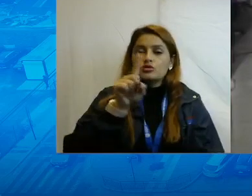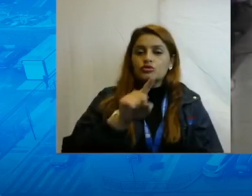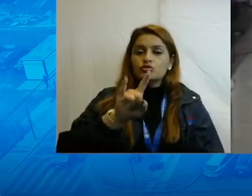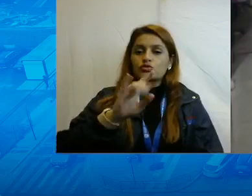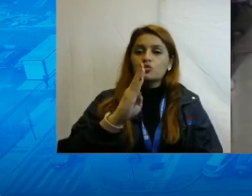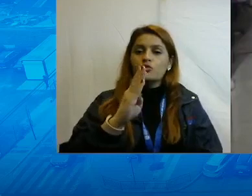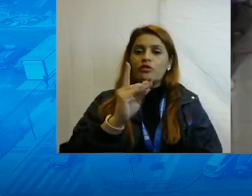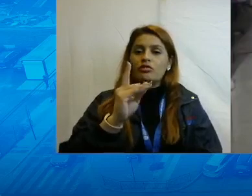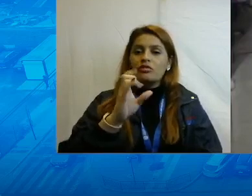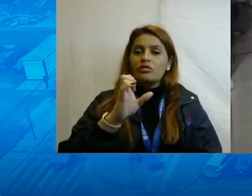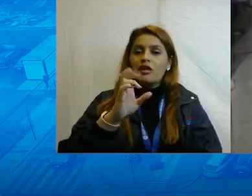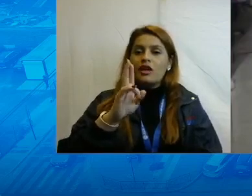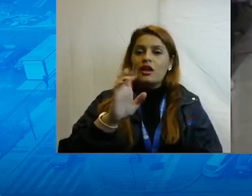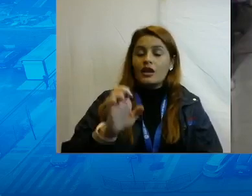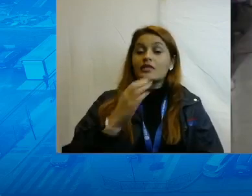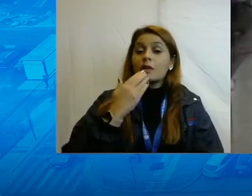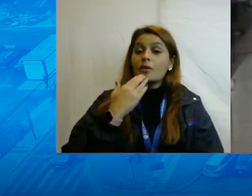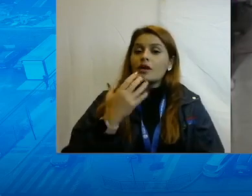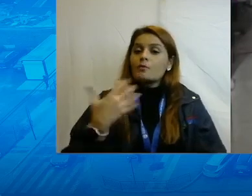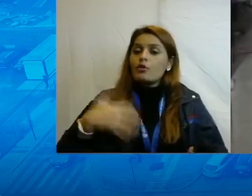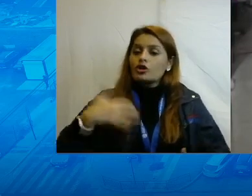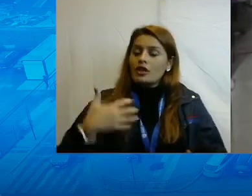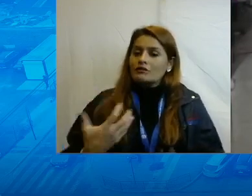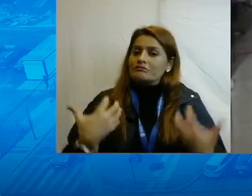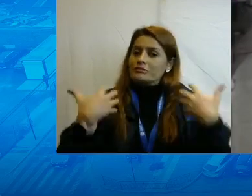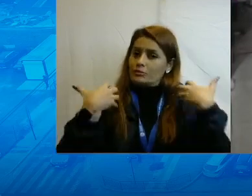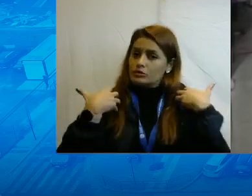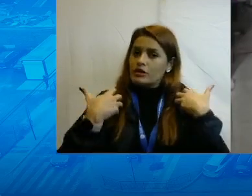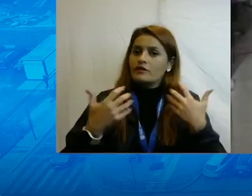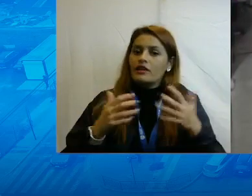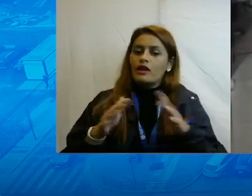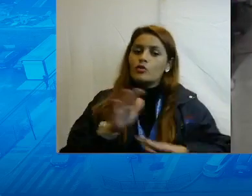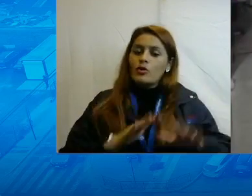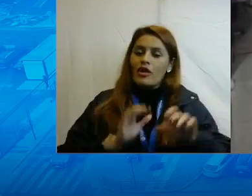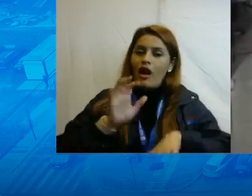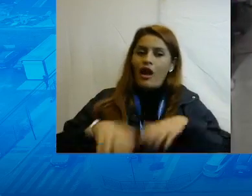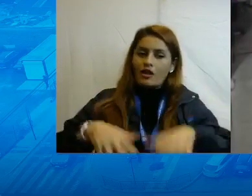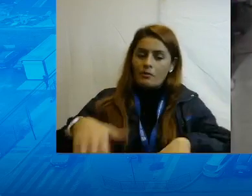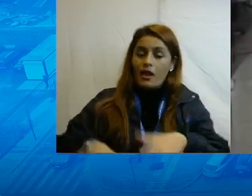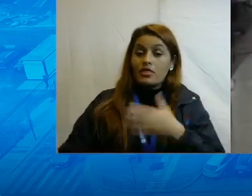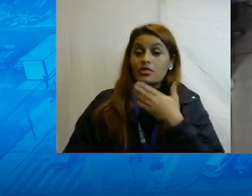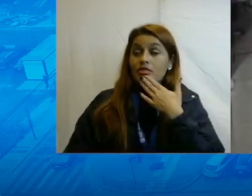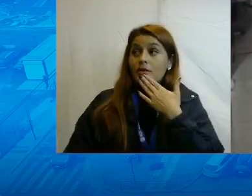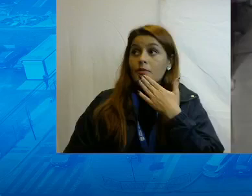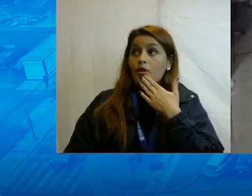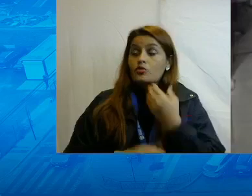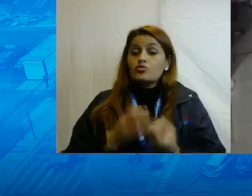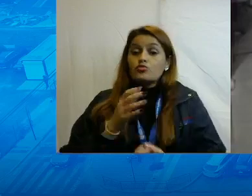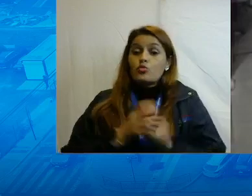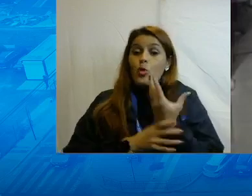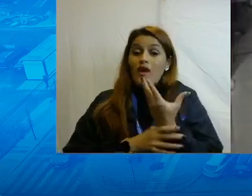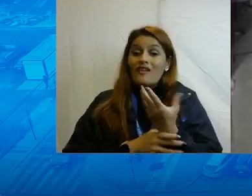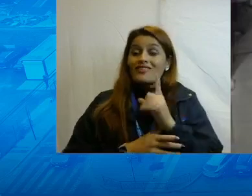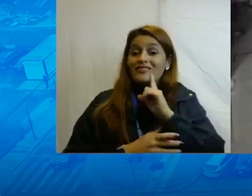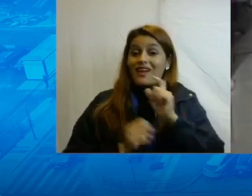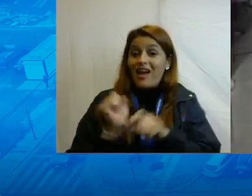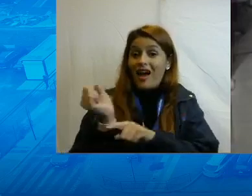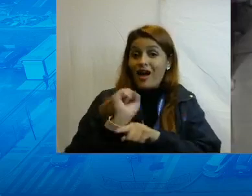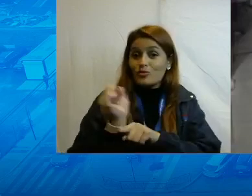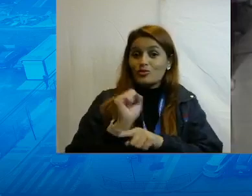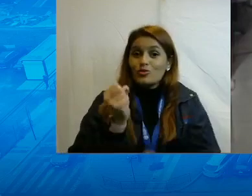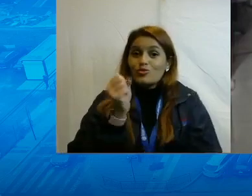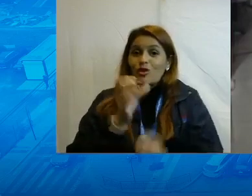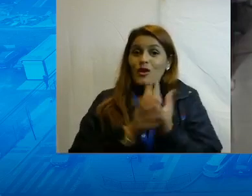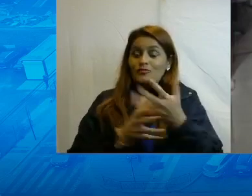para promover la tenencia responsable de animales y además con la nueva adquisición de la clínica veterinaria